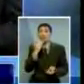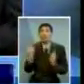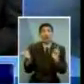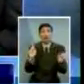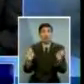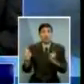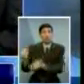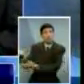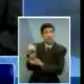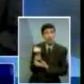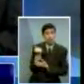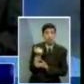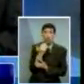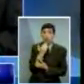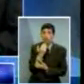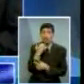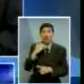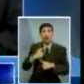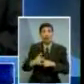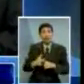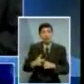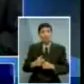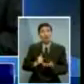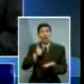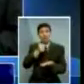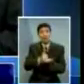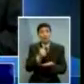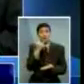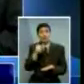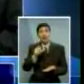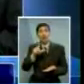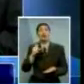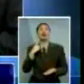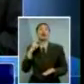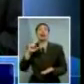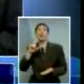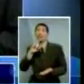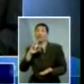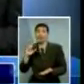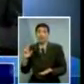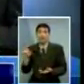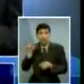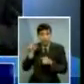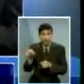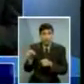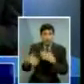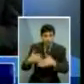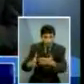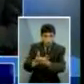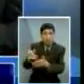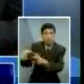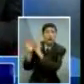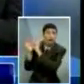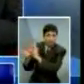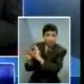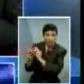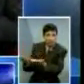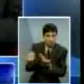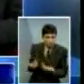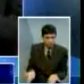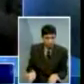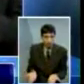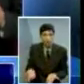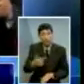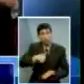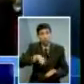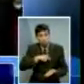dio y nos sirvió mucho el ex alcalde Salaquet para los hospitales que estamos poniendo en marcha, y todo eso lo agradecemos. Ahora, si